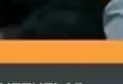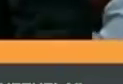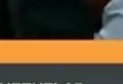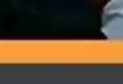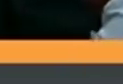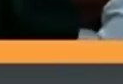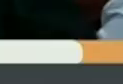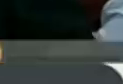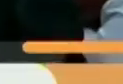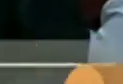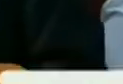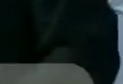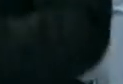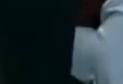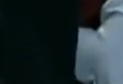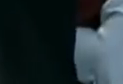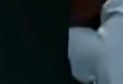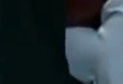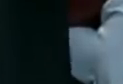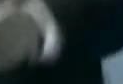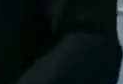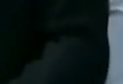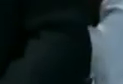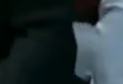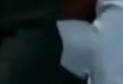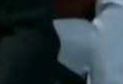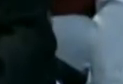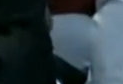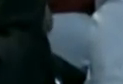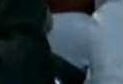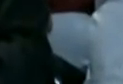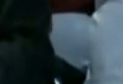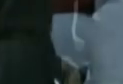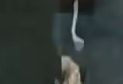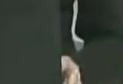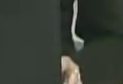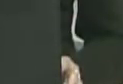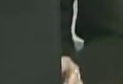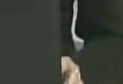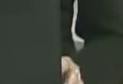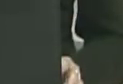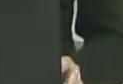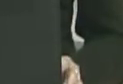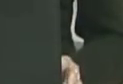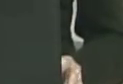Bueno, paramos aquí. Saludos a todos y a todas. Quiero dejar... 4:30